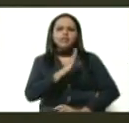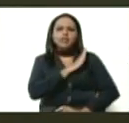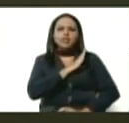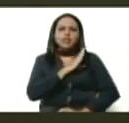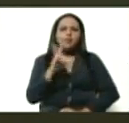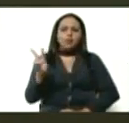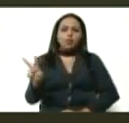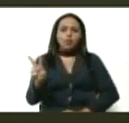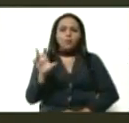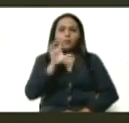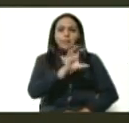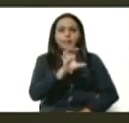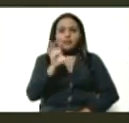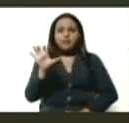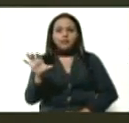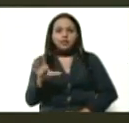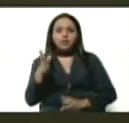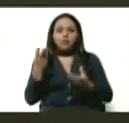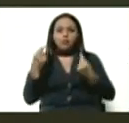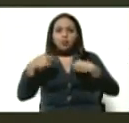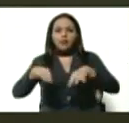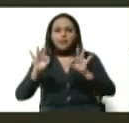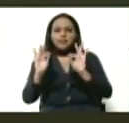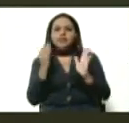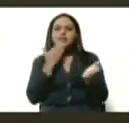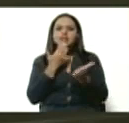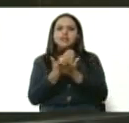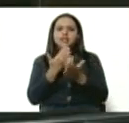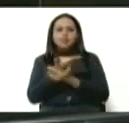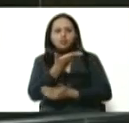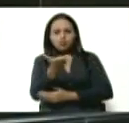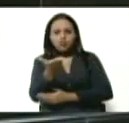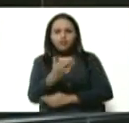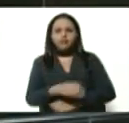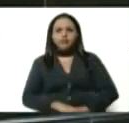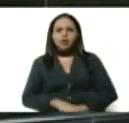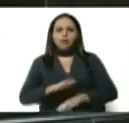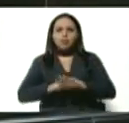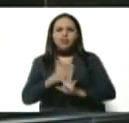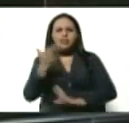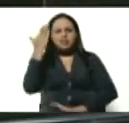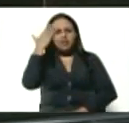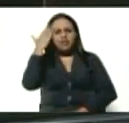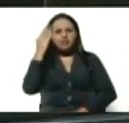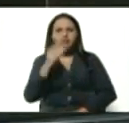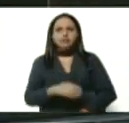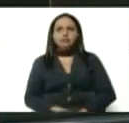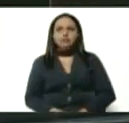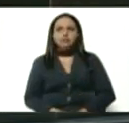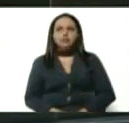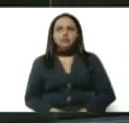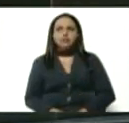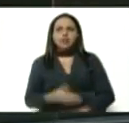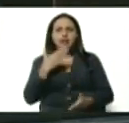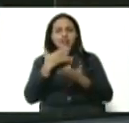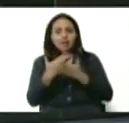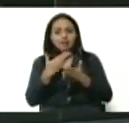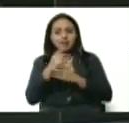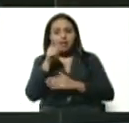las dos naciones. Muy especialmente agradecidos con usted, porque sabemos que gracias a su